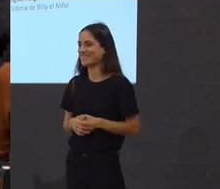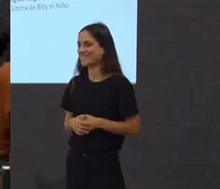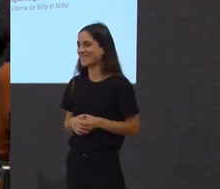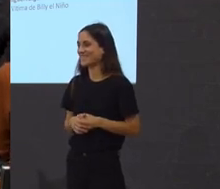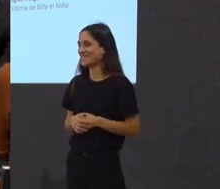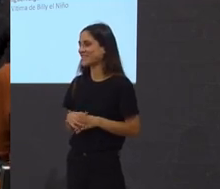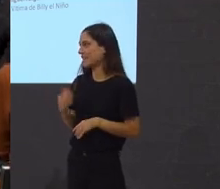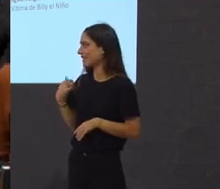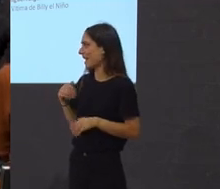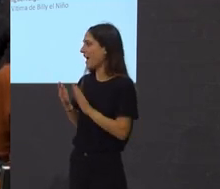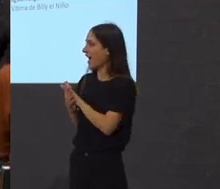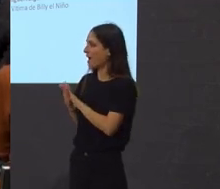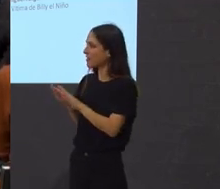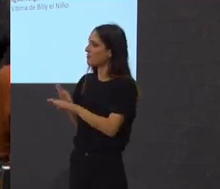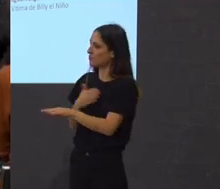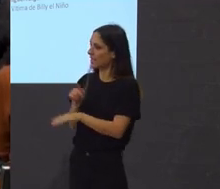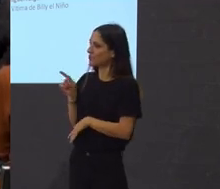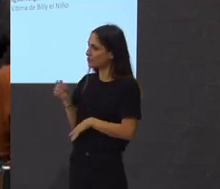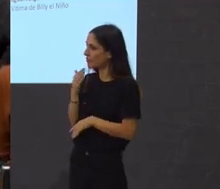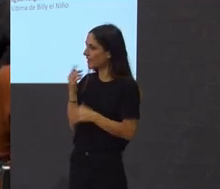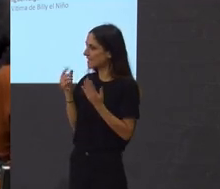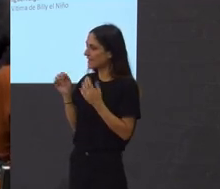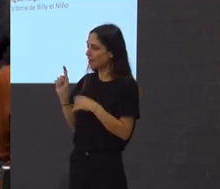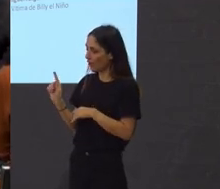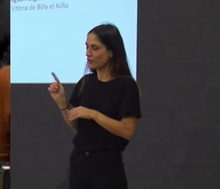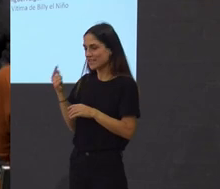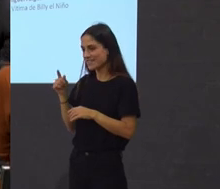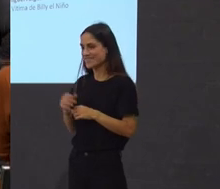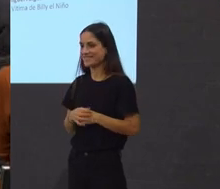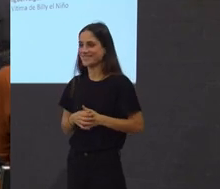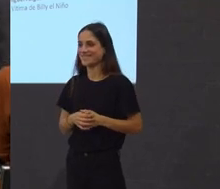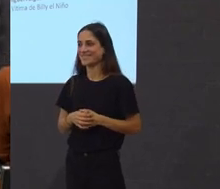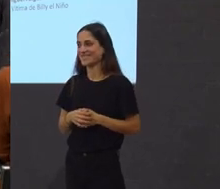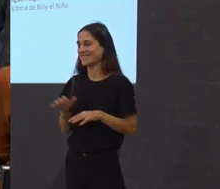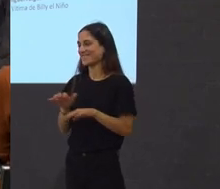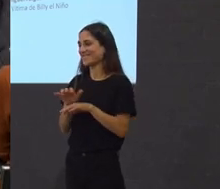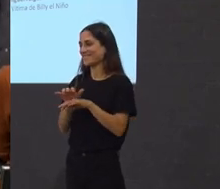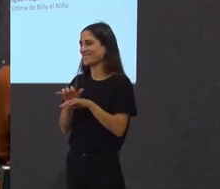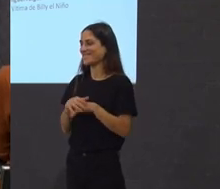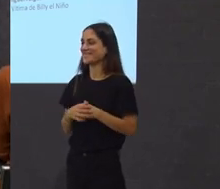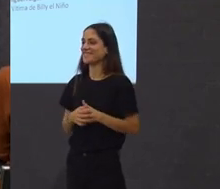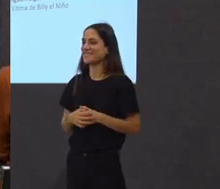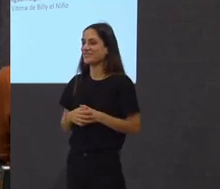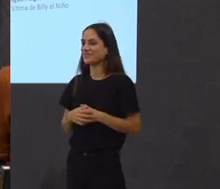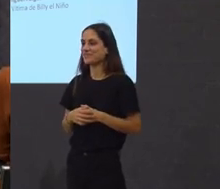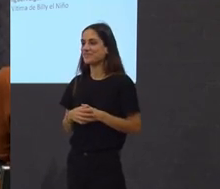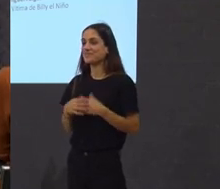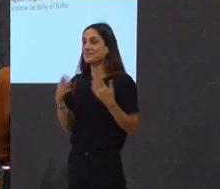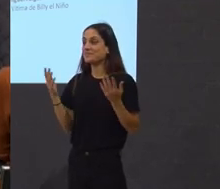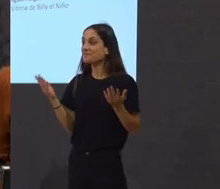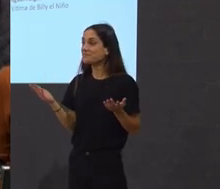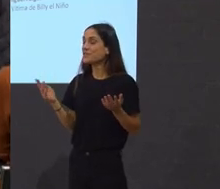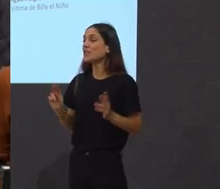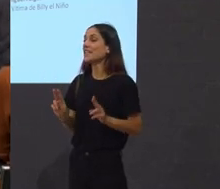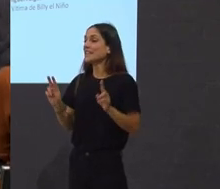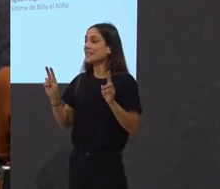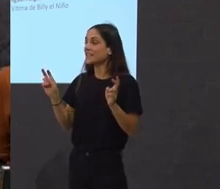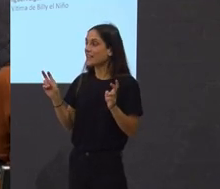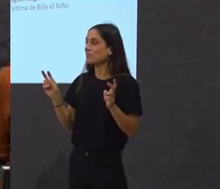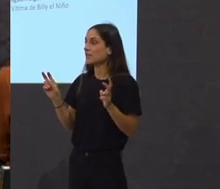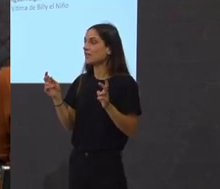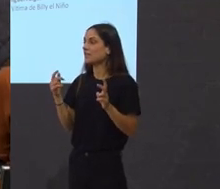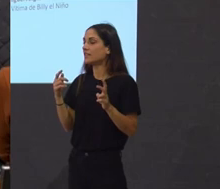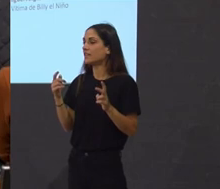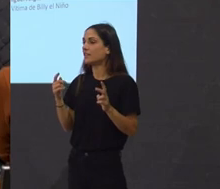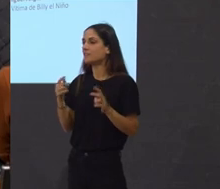ya lo hemos hablado antes turno y entonces pues claro el tema es que te